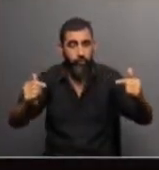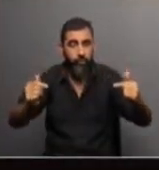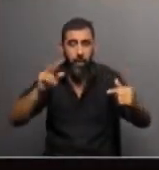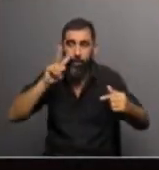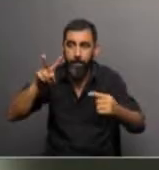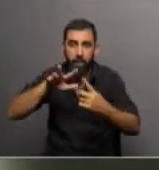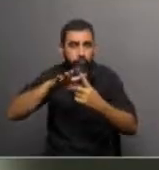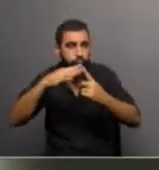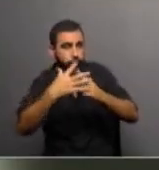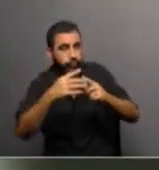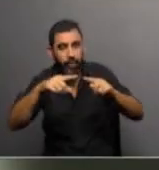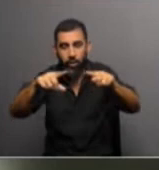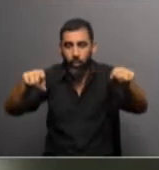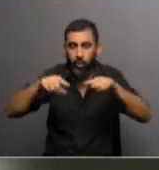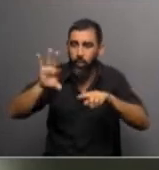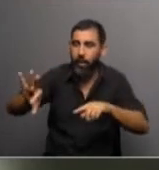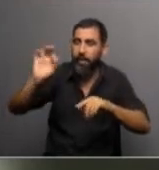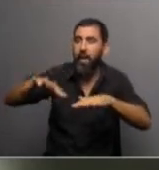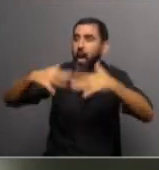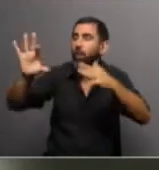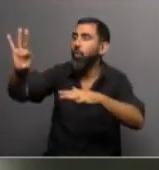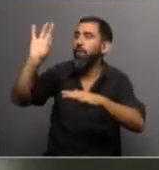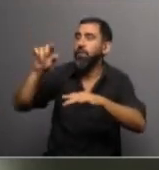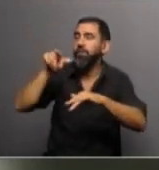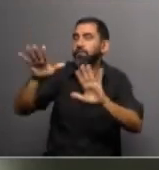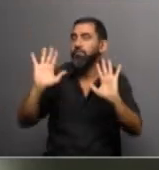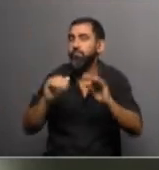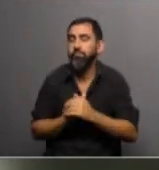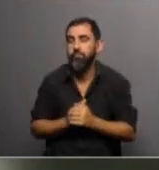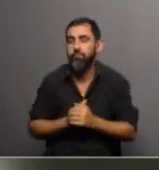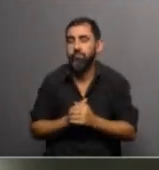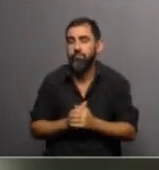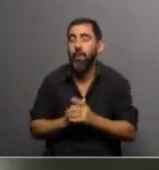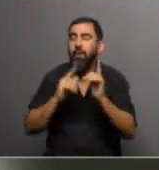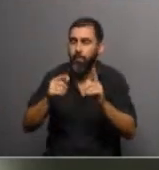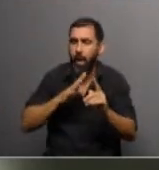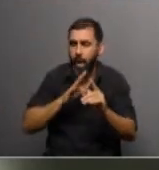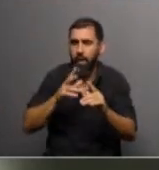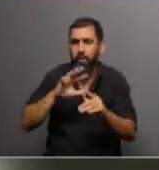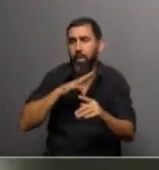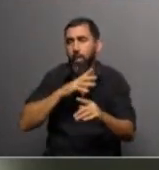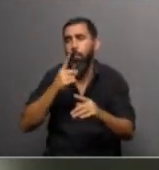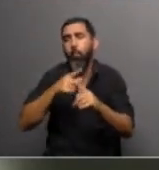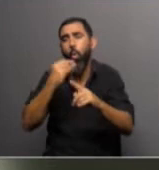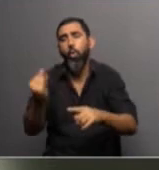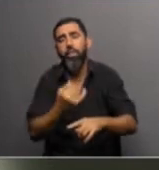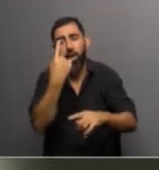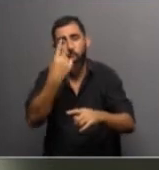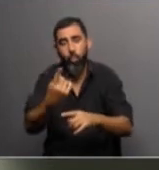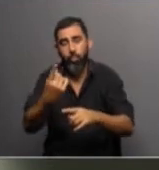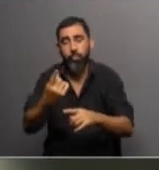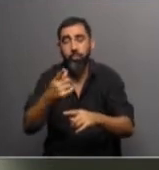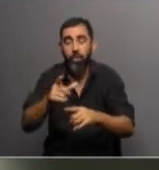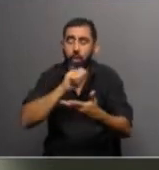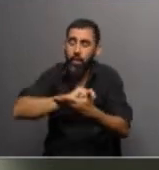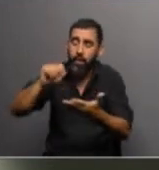de tu habitación, elegí un objeto, truc, ese, ¿no? Incluso hay una página que te tira un objeto por día. Entonces empecé a